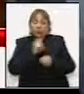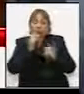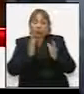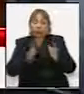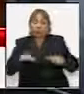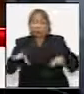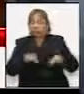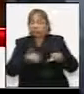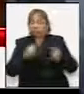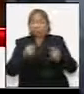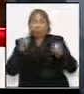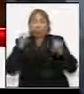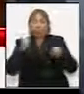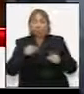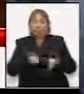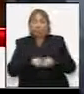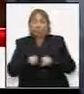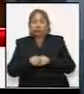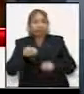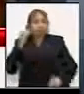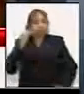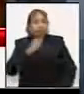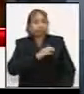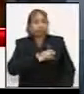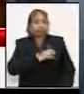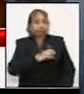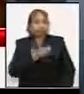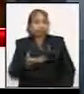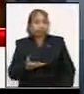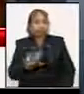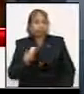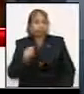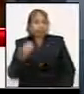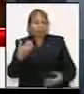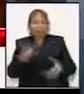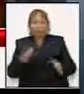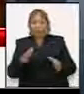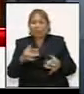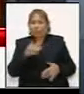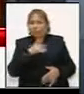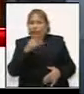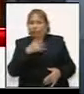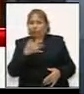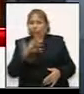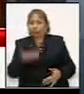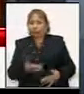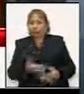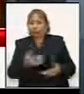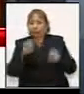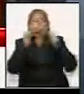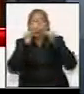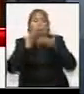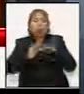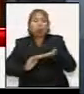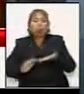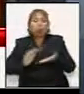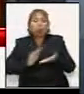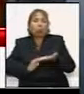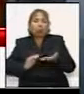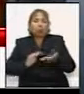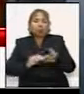lo hagamos con esa fuerza y ese coraje. Porque ahí hay síntomas, sobre pretexto de